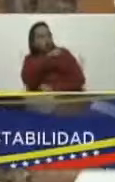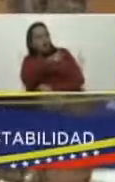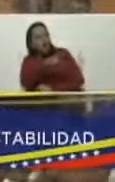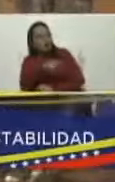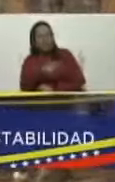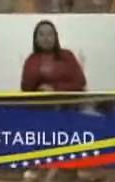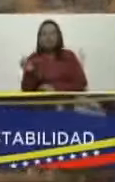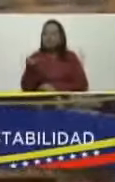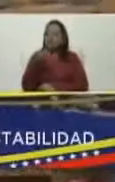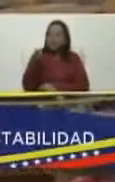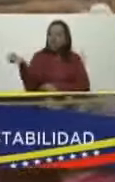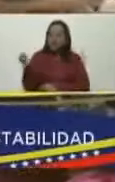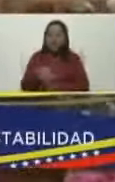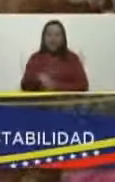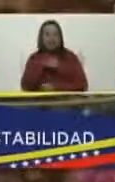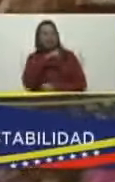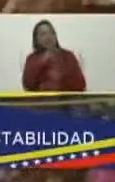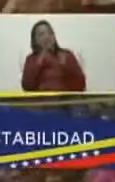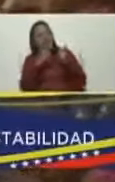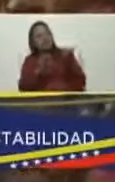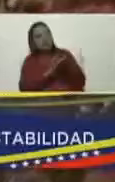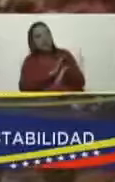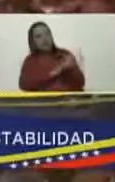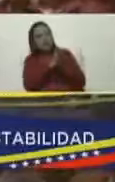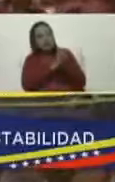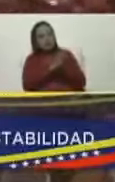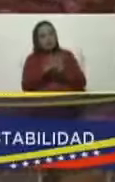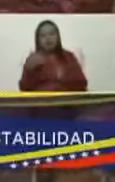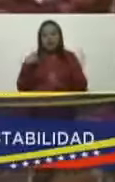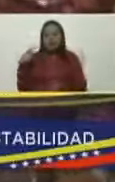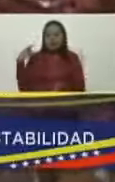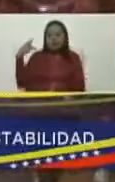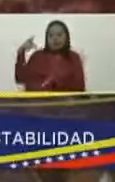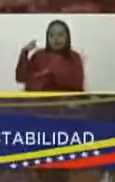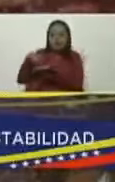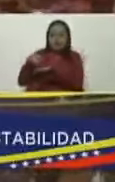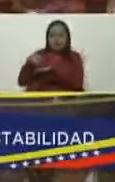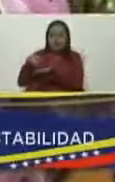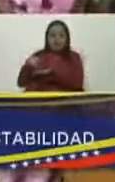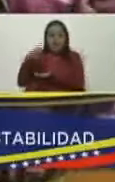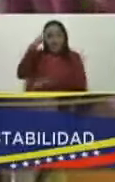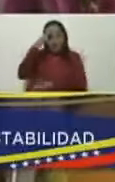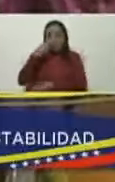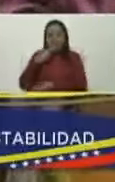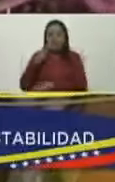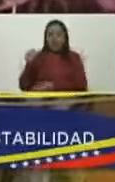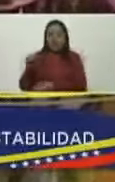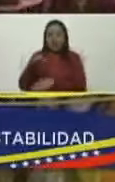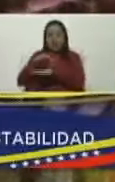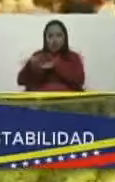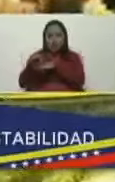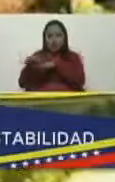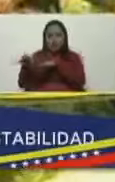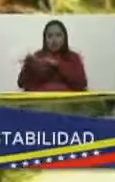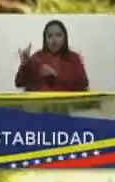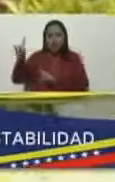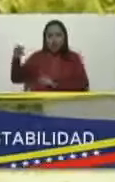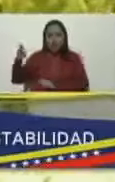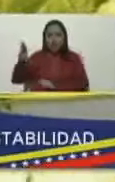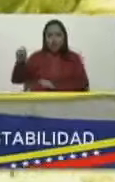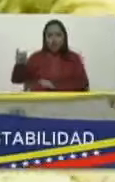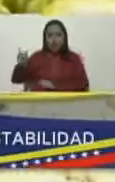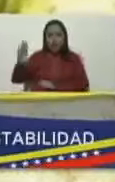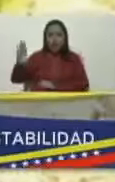cuenta de tu emprendimiento? Bueno, yo vengo de Los Teques, municipio de Guaquipuro, estado Miranda, ¿verdad?